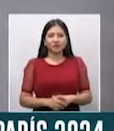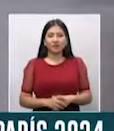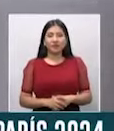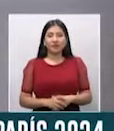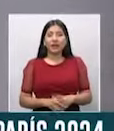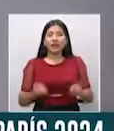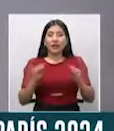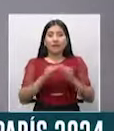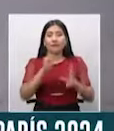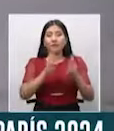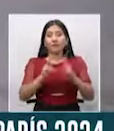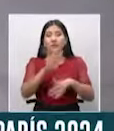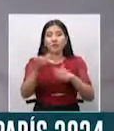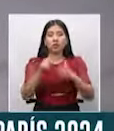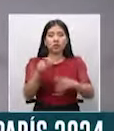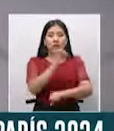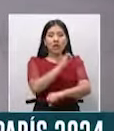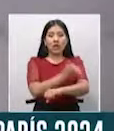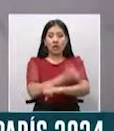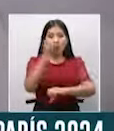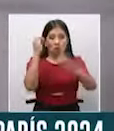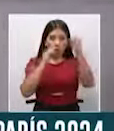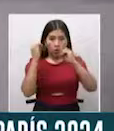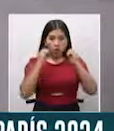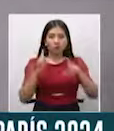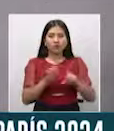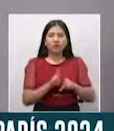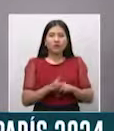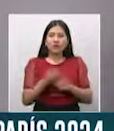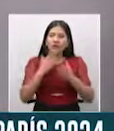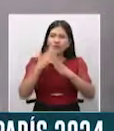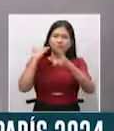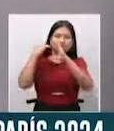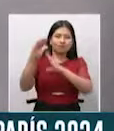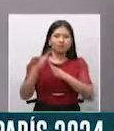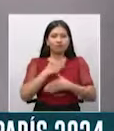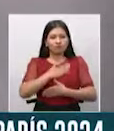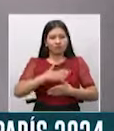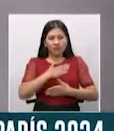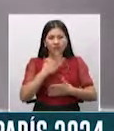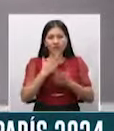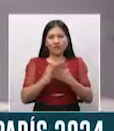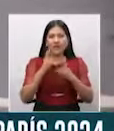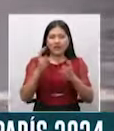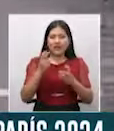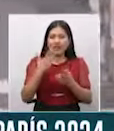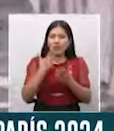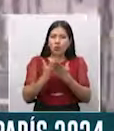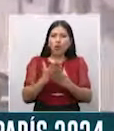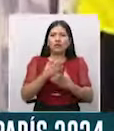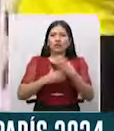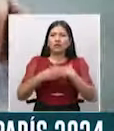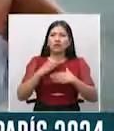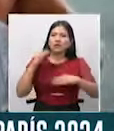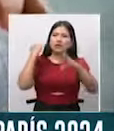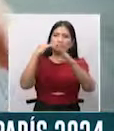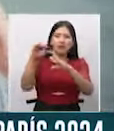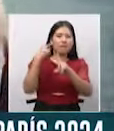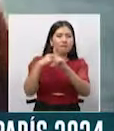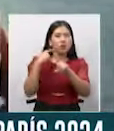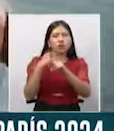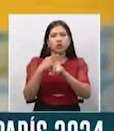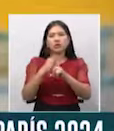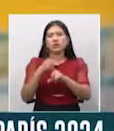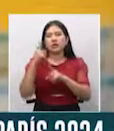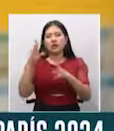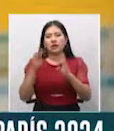La población y las autoridades de Oruro desean éxitos a Héctor Garibay en los Juegos Olímpicos de París, con orgullo de